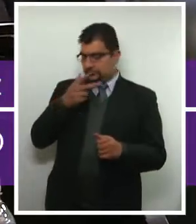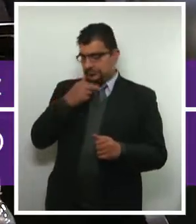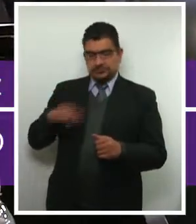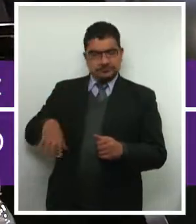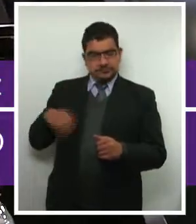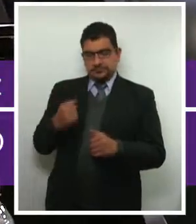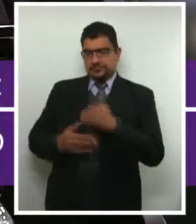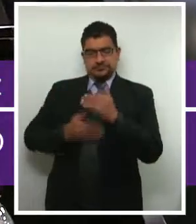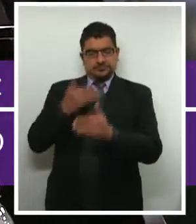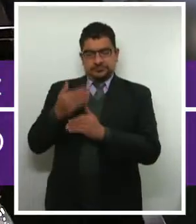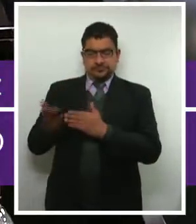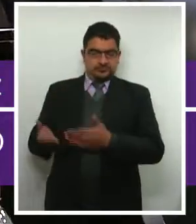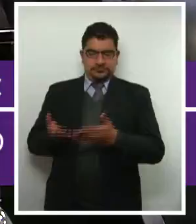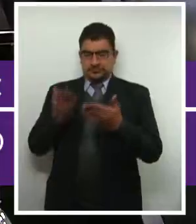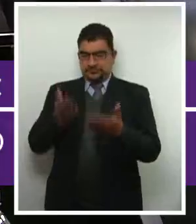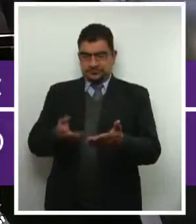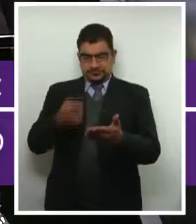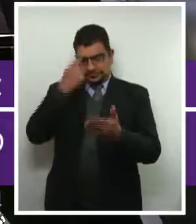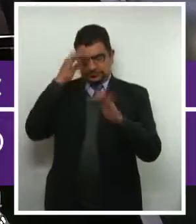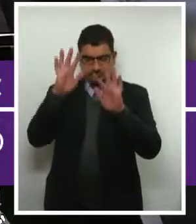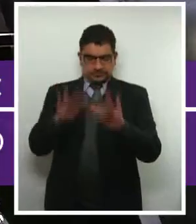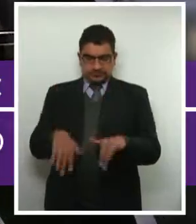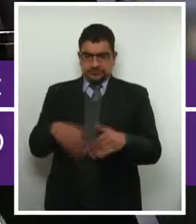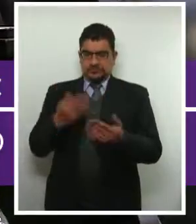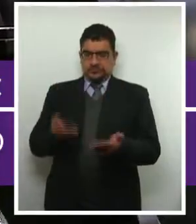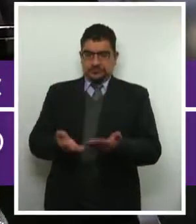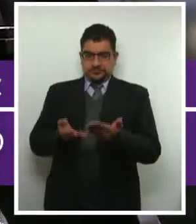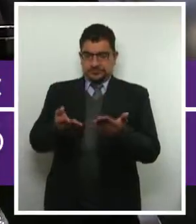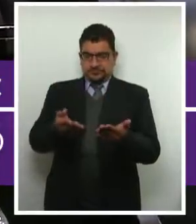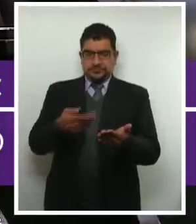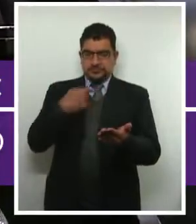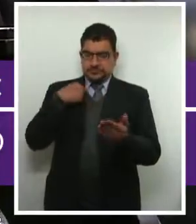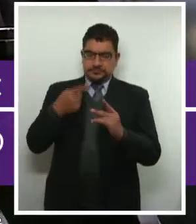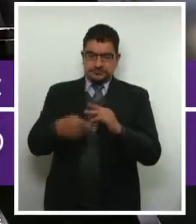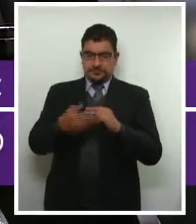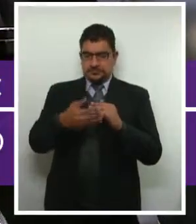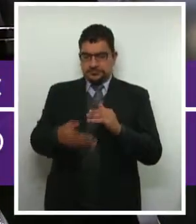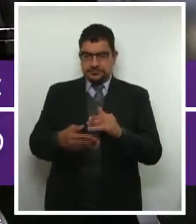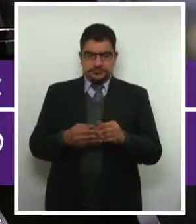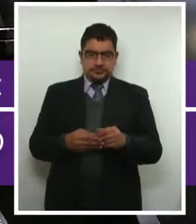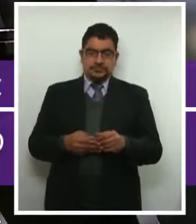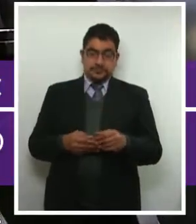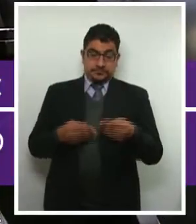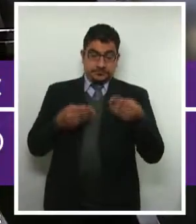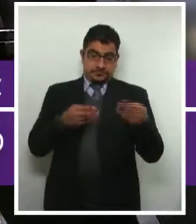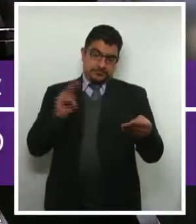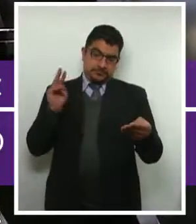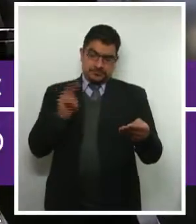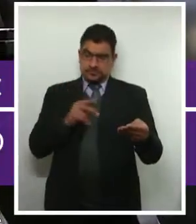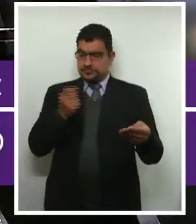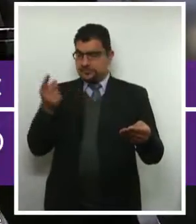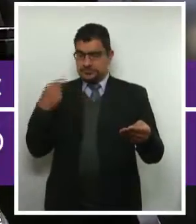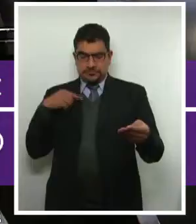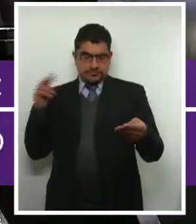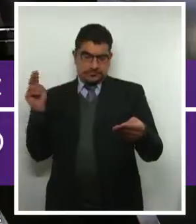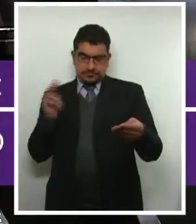extraordinario para presentar un documento inicialmente que ha sido observado